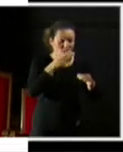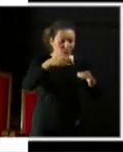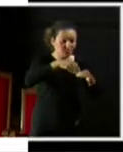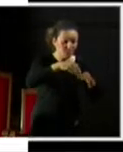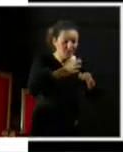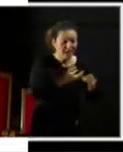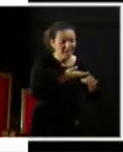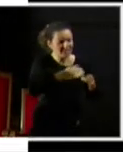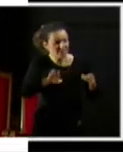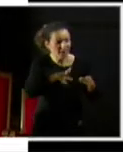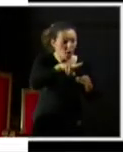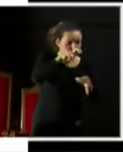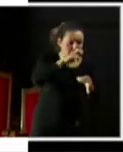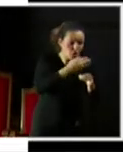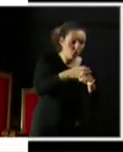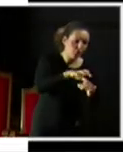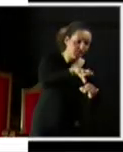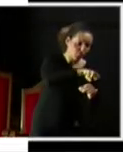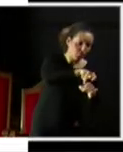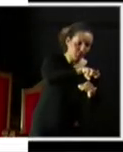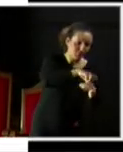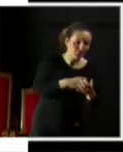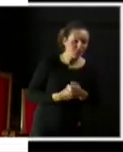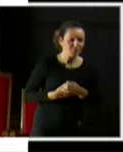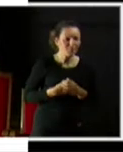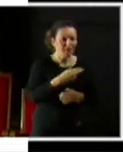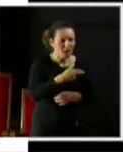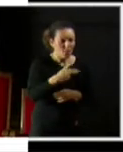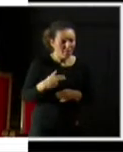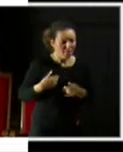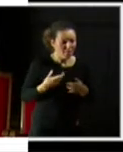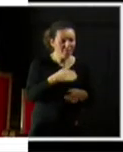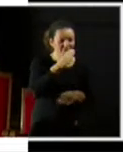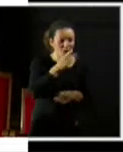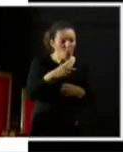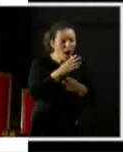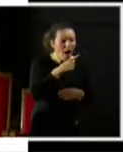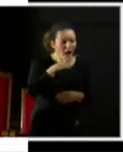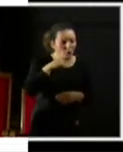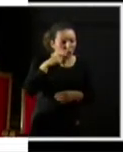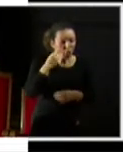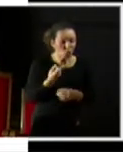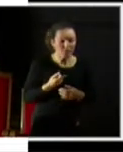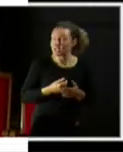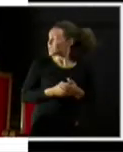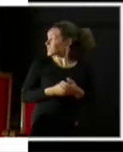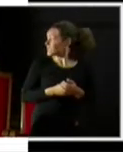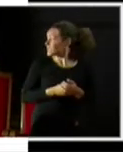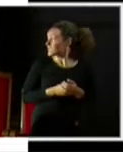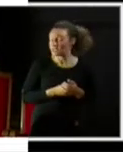para evitar los problemas de osmosis de los peces de agua dulce la evolución los ha dotado de dos mecanismos muy sencillos el primero es